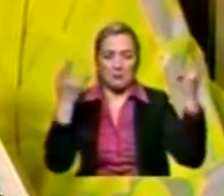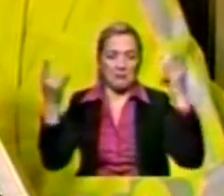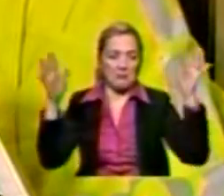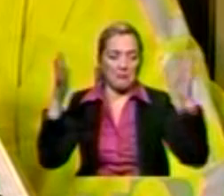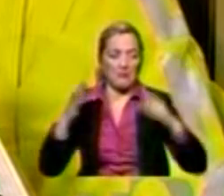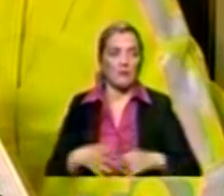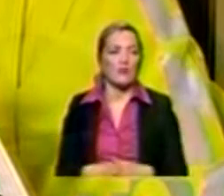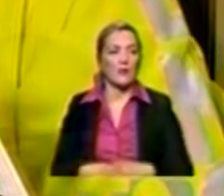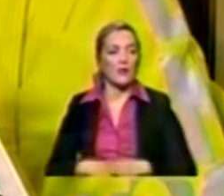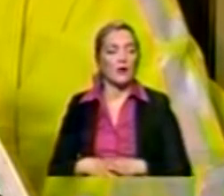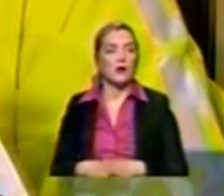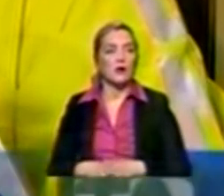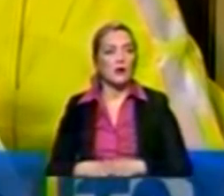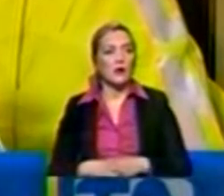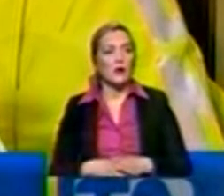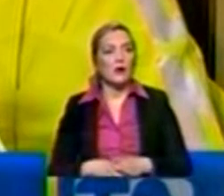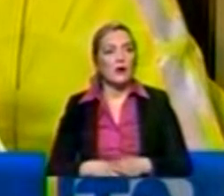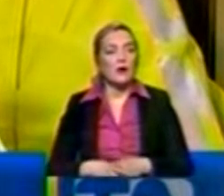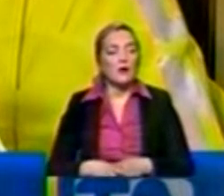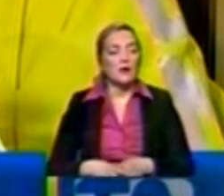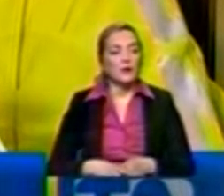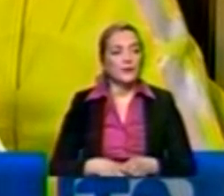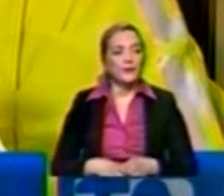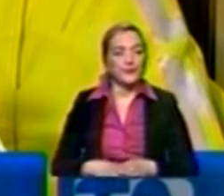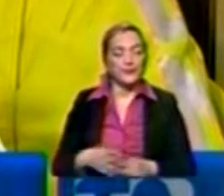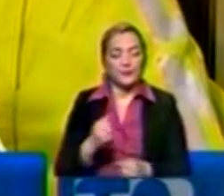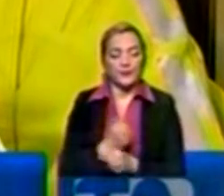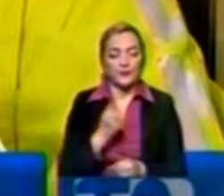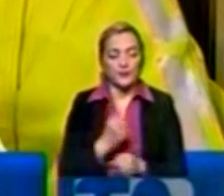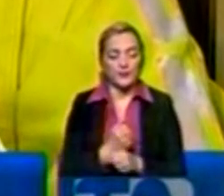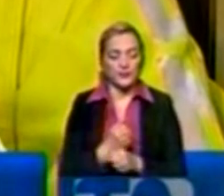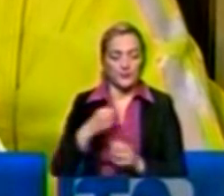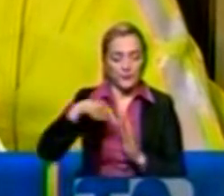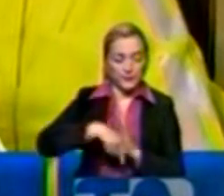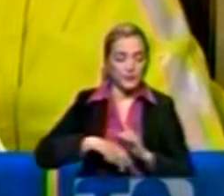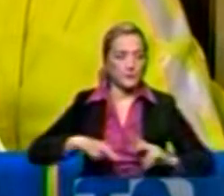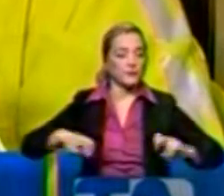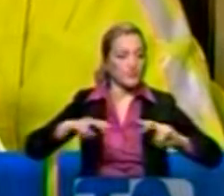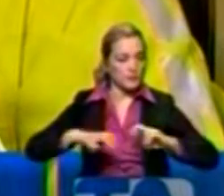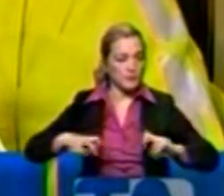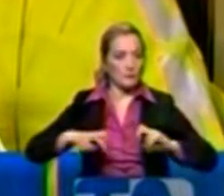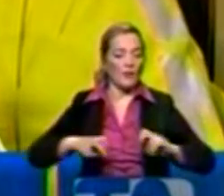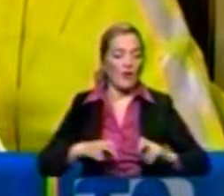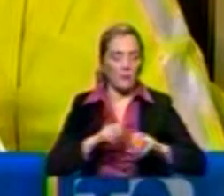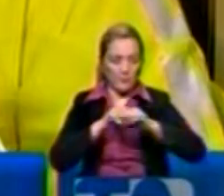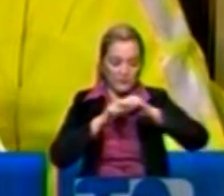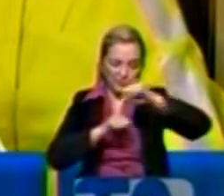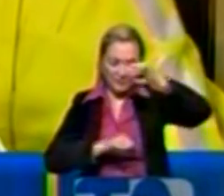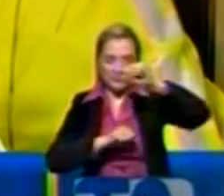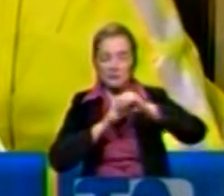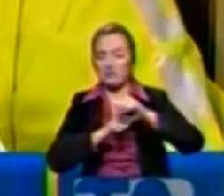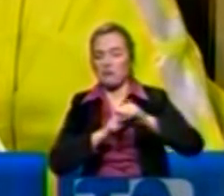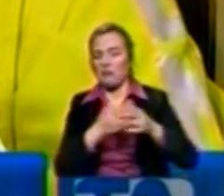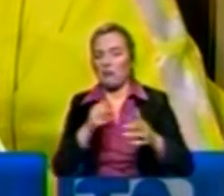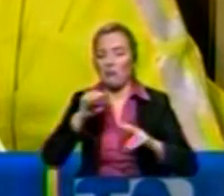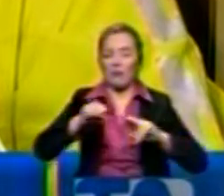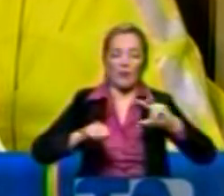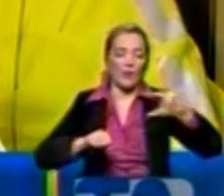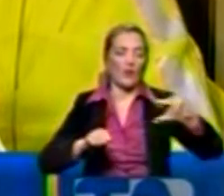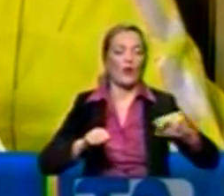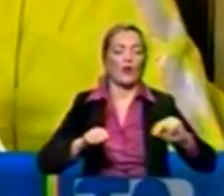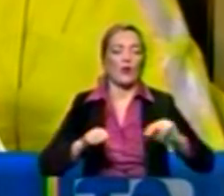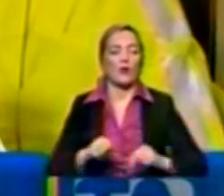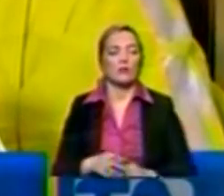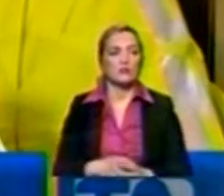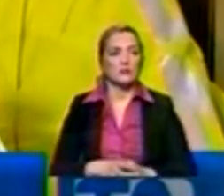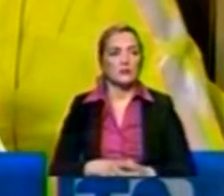que el trabajo de campo y el trabajo investigativo posterior nos dé alguna luz de si existiría o no